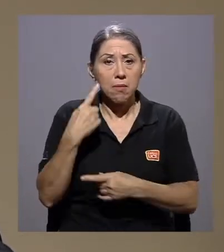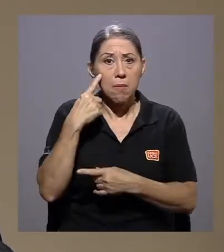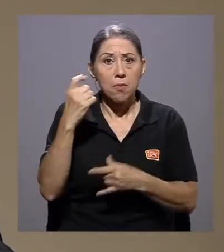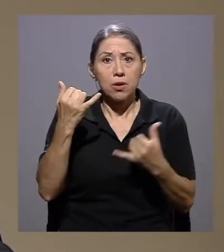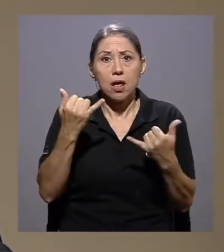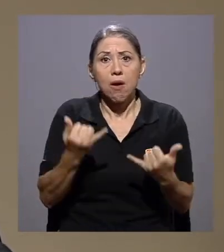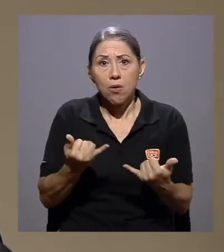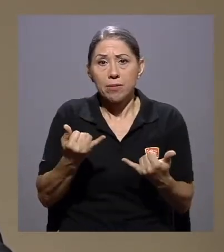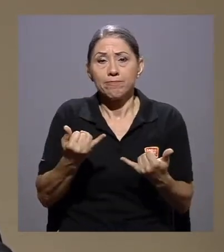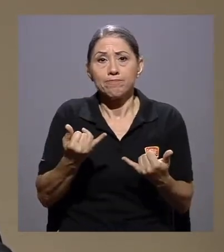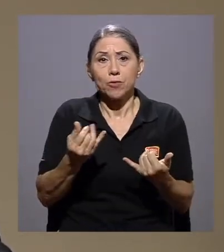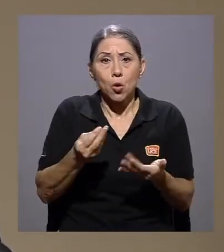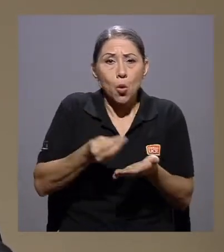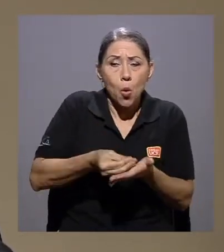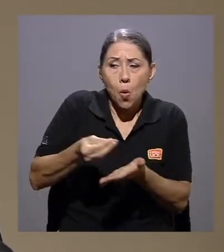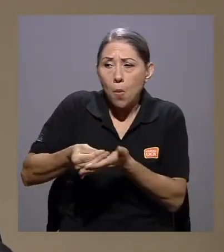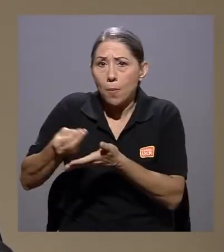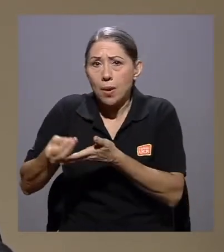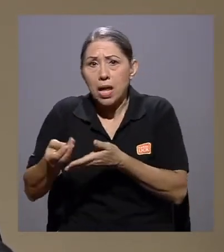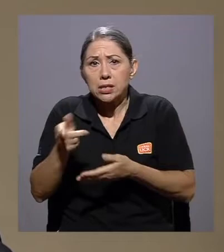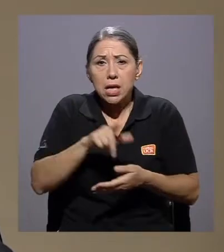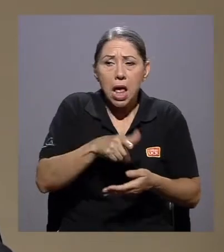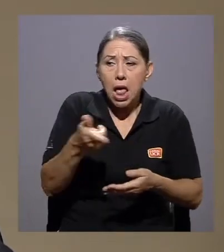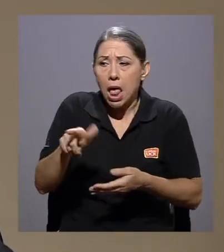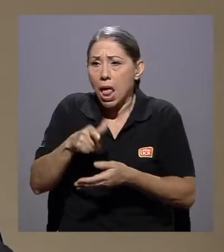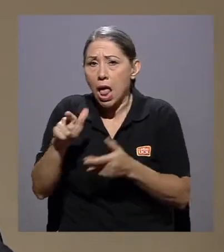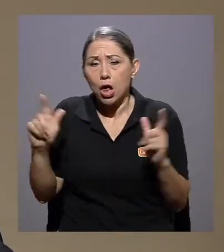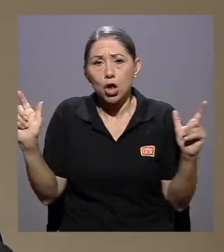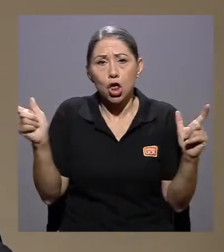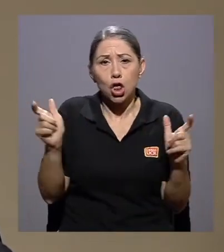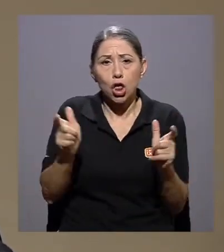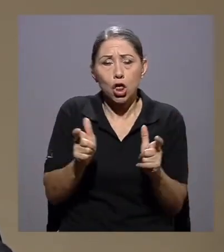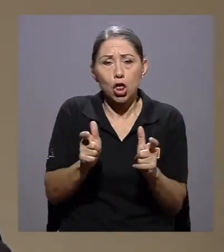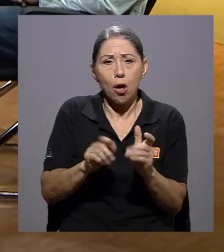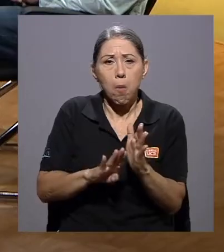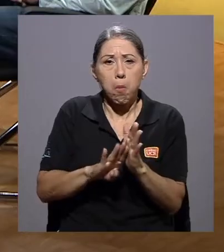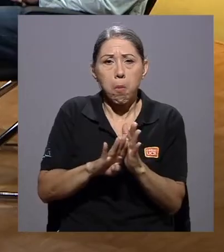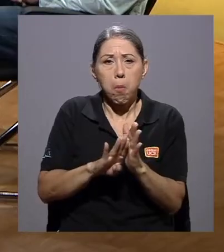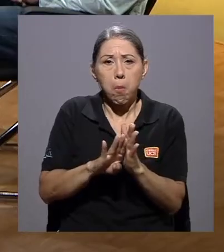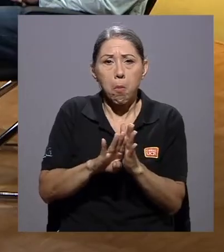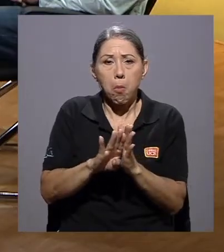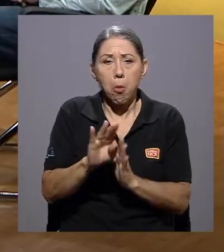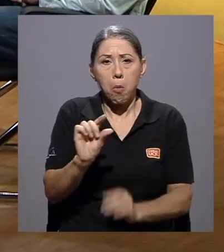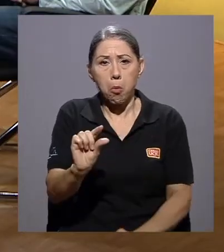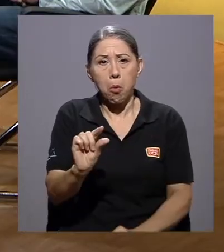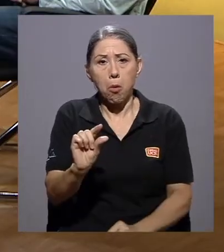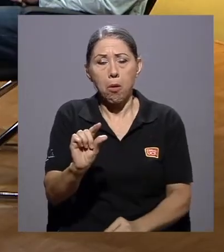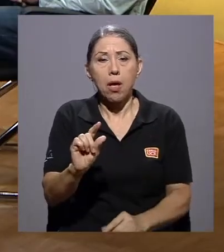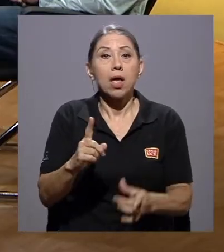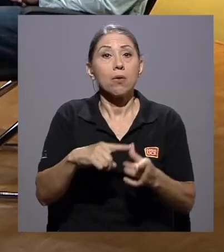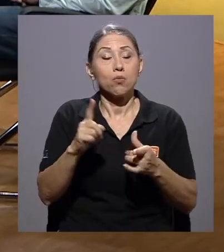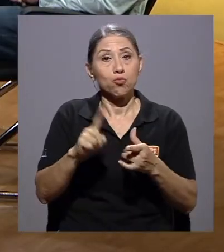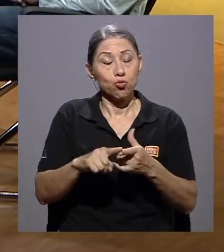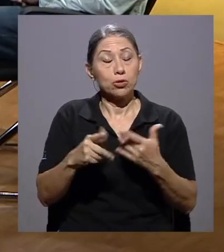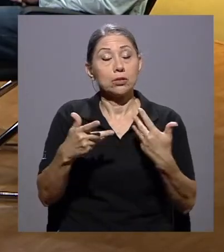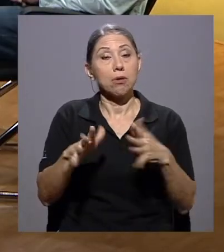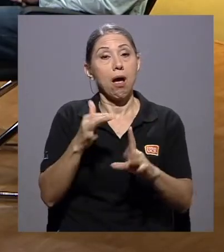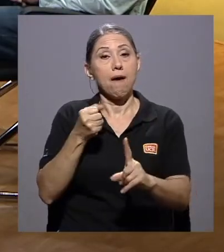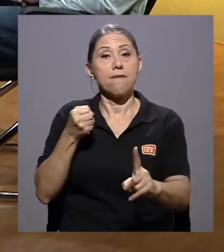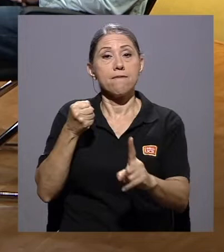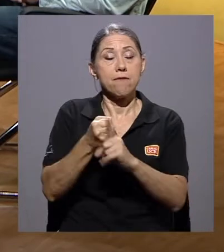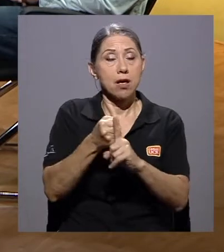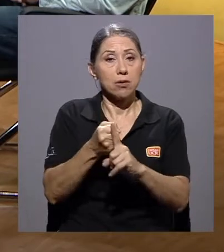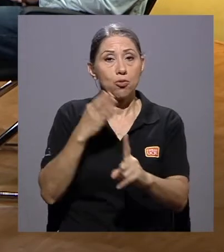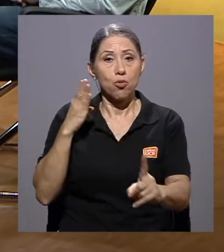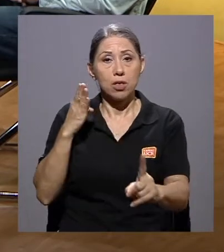compras empieza a desacelerarse significativamente. Entonces hay un efecto directo